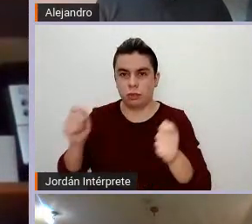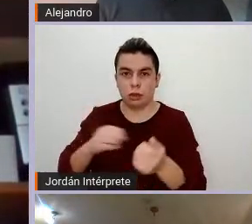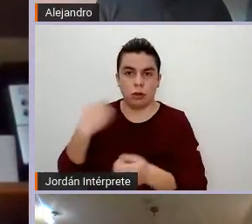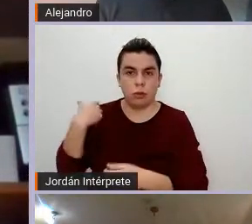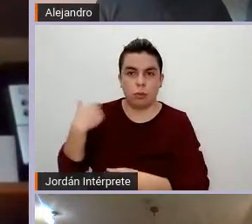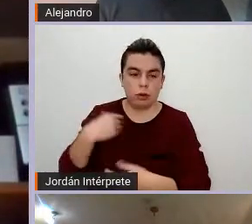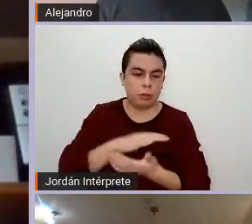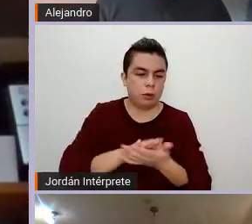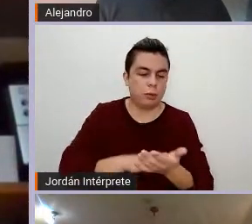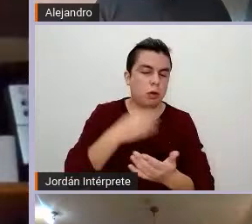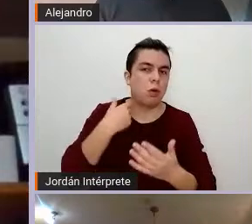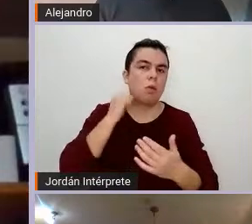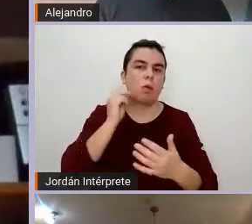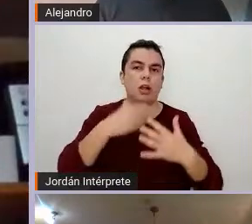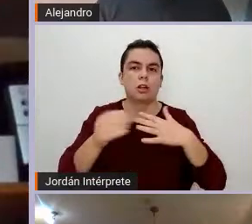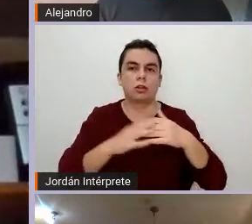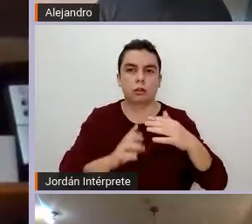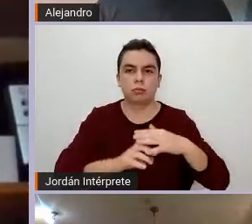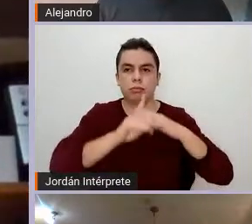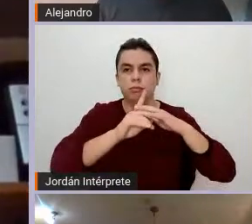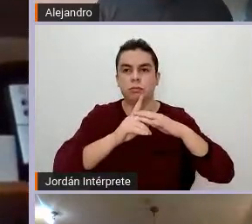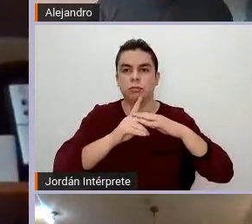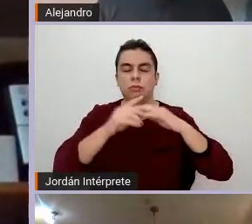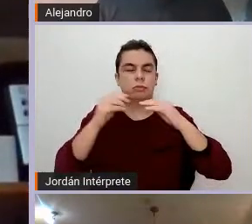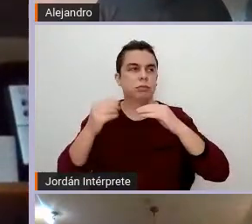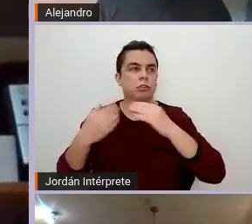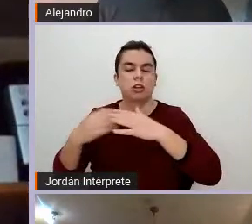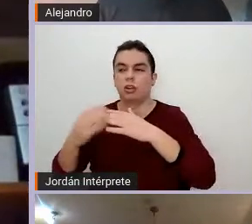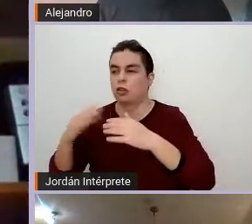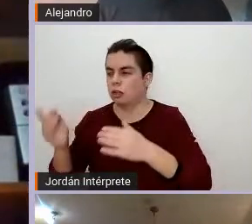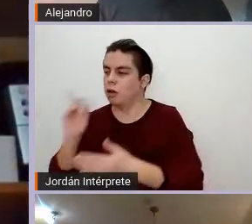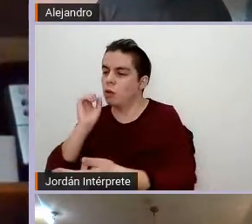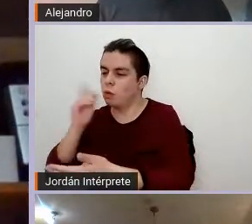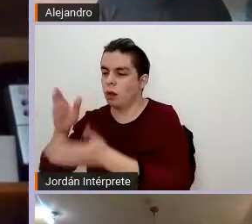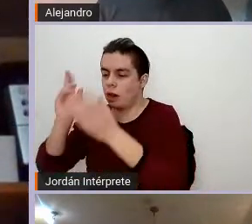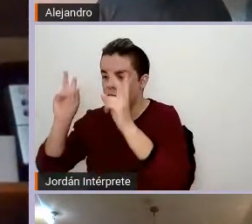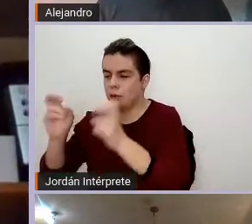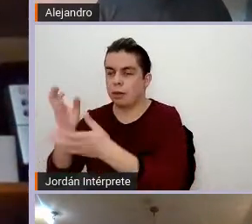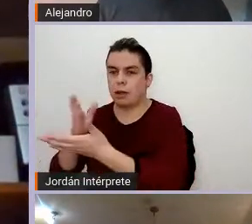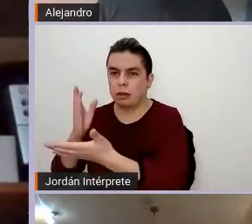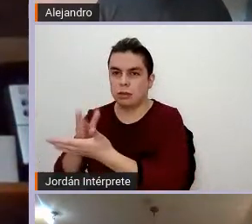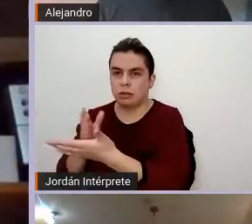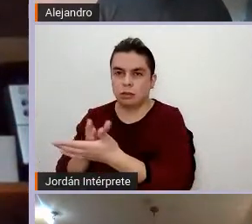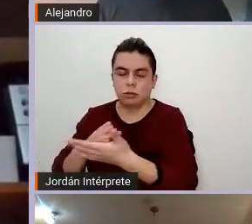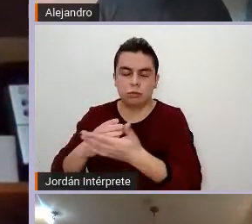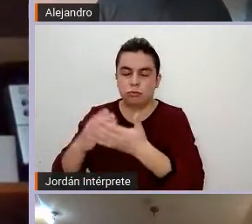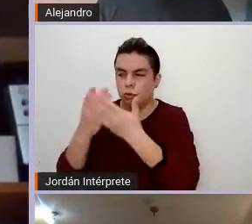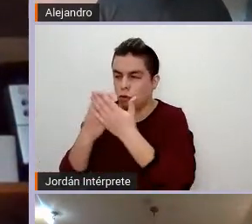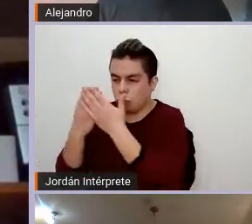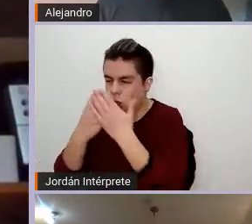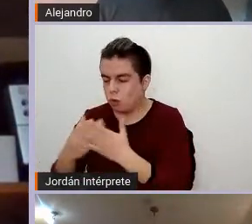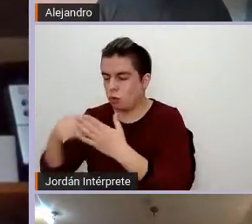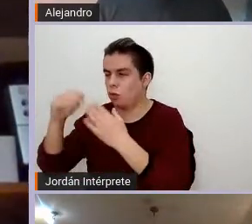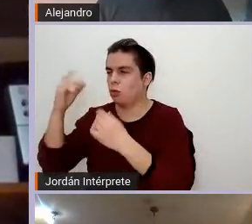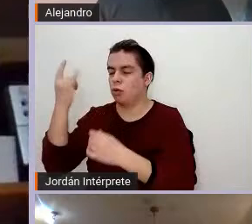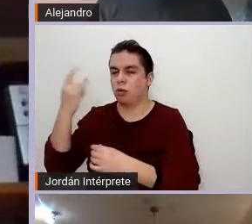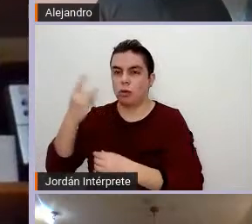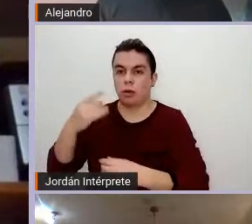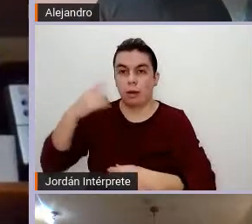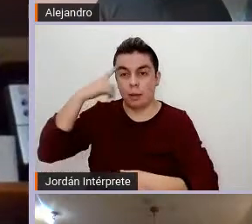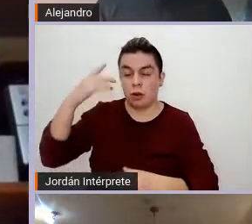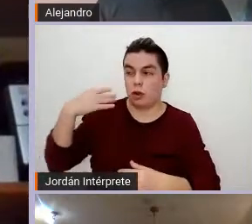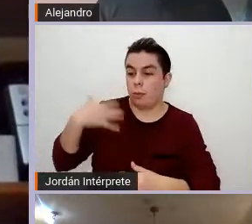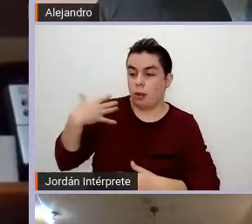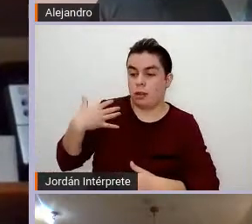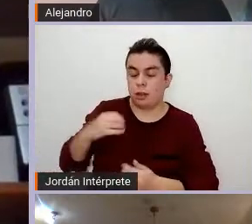provinieran, destacaran en la producción de conocimiento sobre la figura, sobre la obra de Violeta Parra y a través de